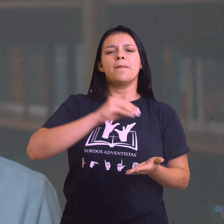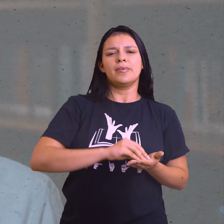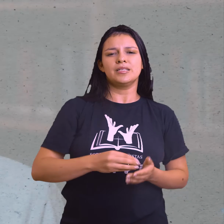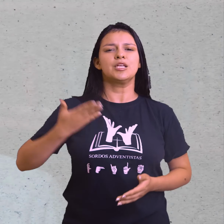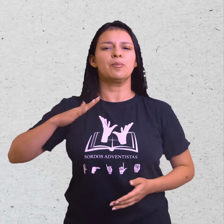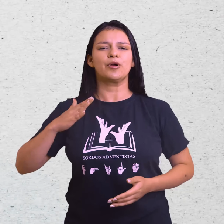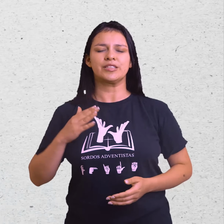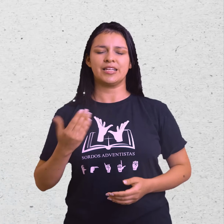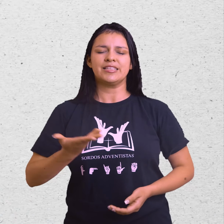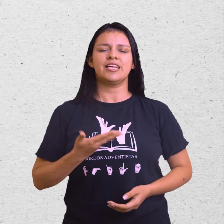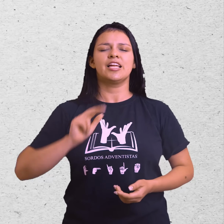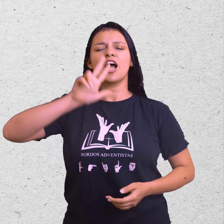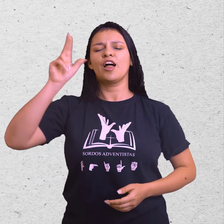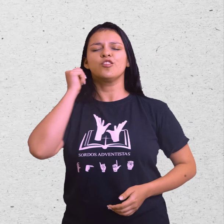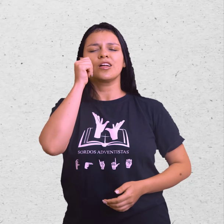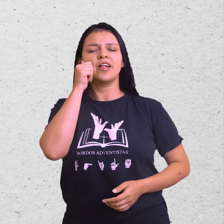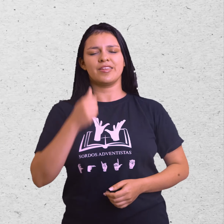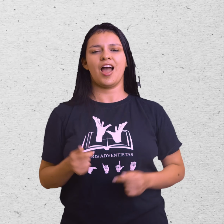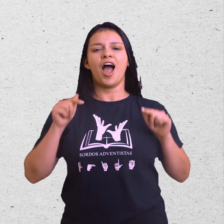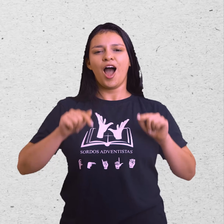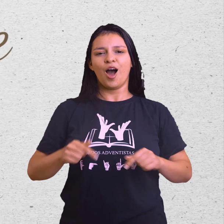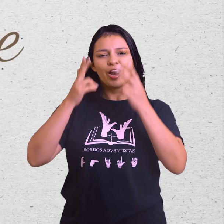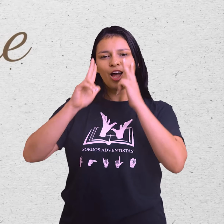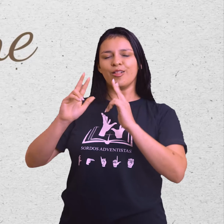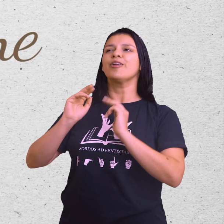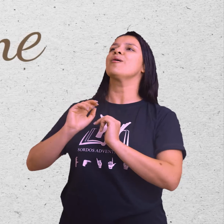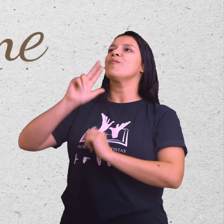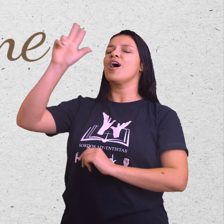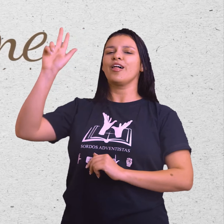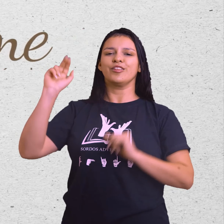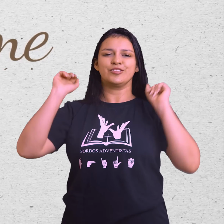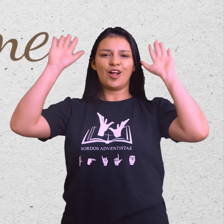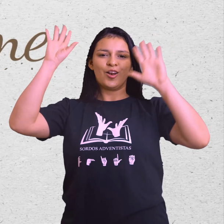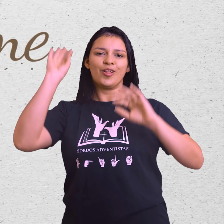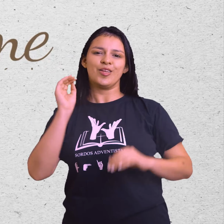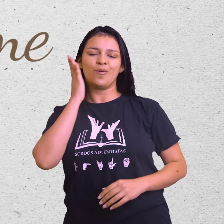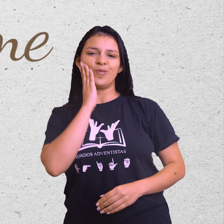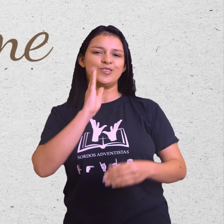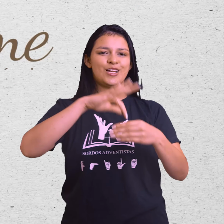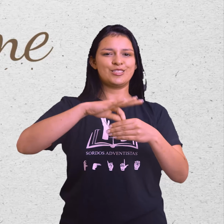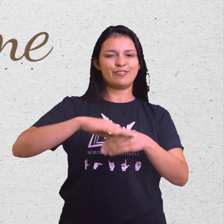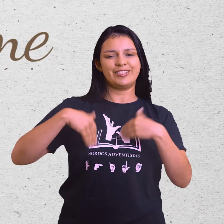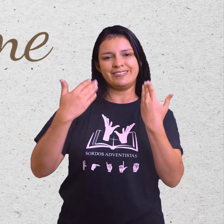Ha llegado el momento que adoremos juntos a través de los viernes y de las ofrendas.